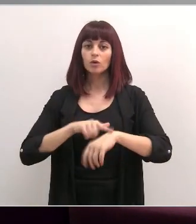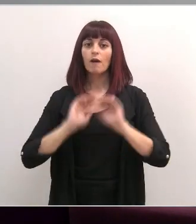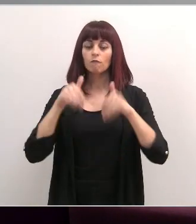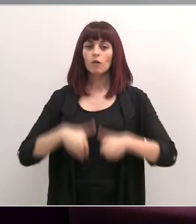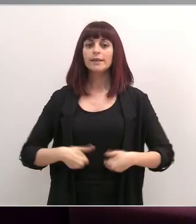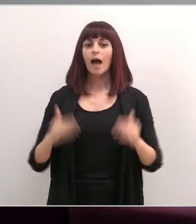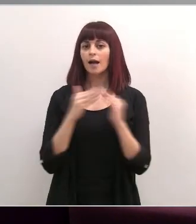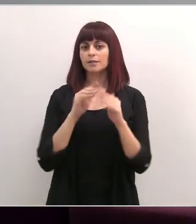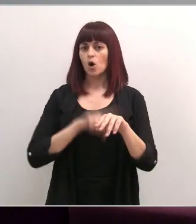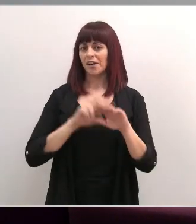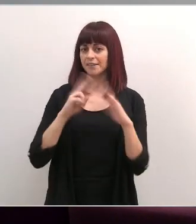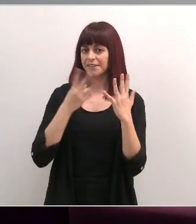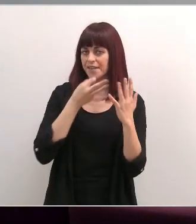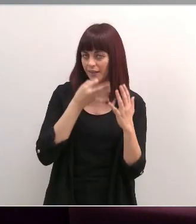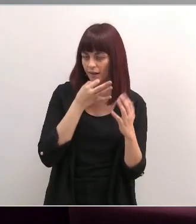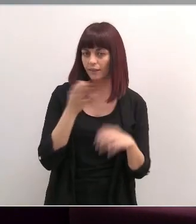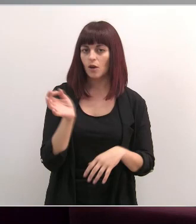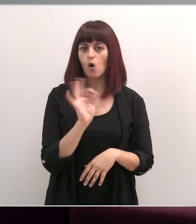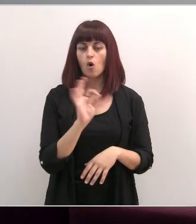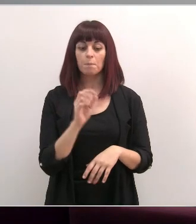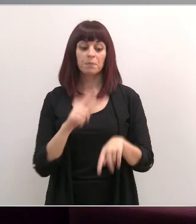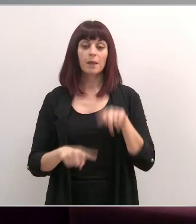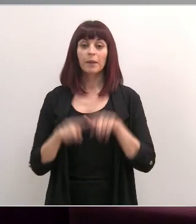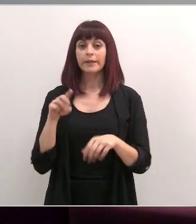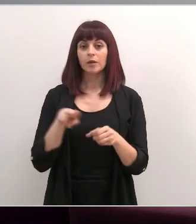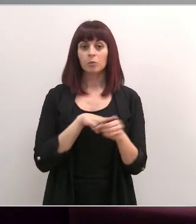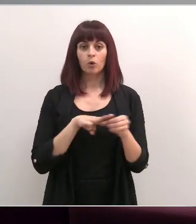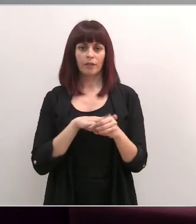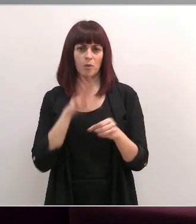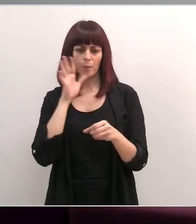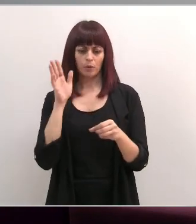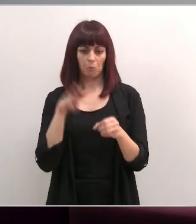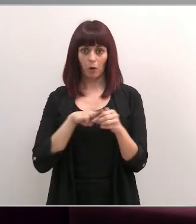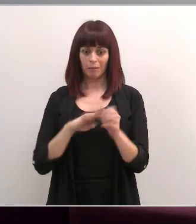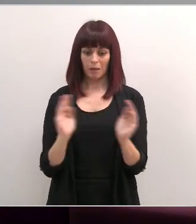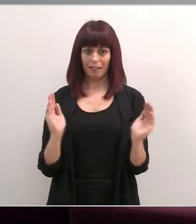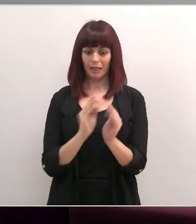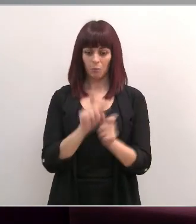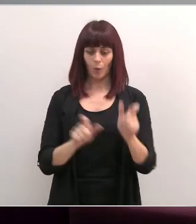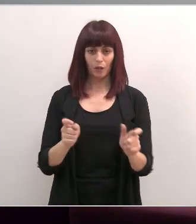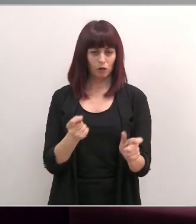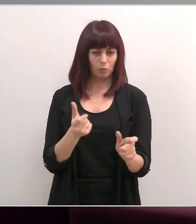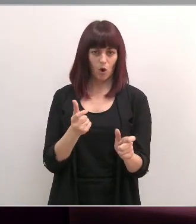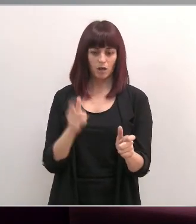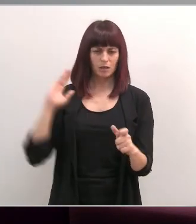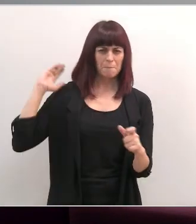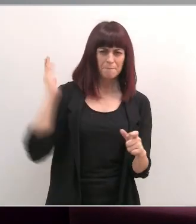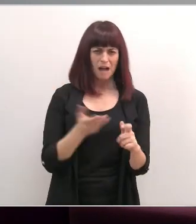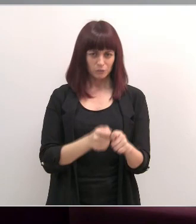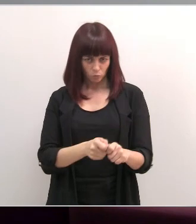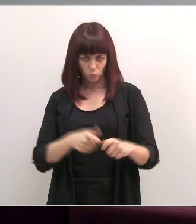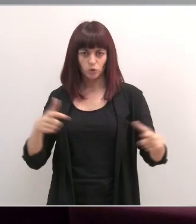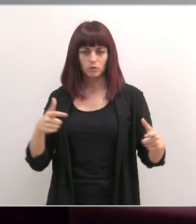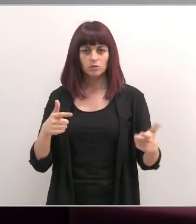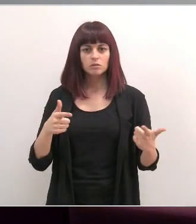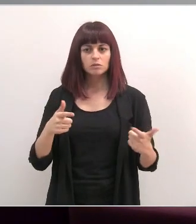7 de la tarde, si estamos hablando, por ejemplo, de municipios que a lo mejor, porque son muy pequeños en cuanto a población y tienen una elevada tasa de incidencia,